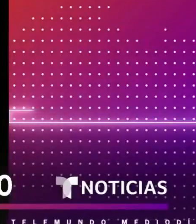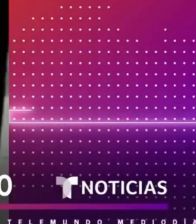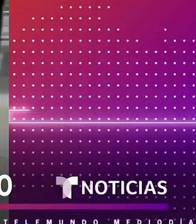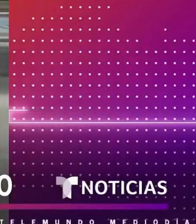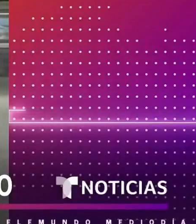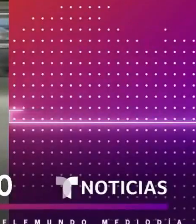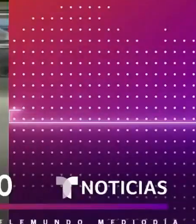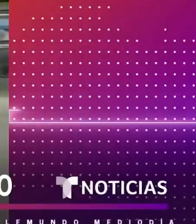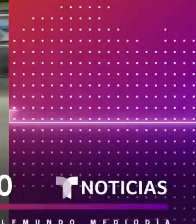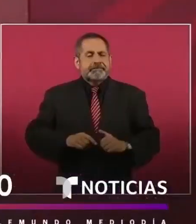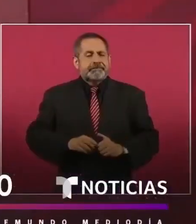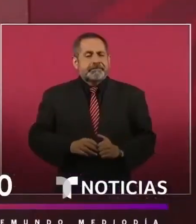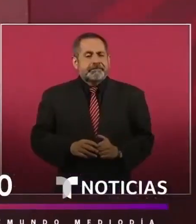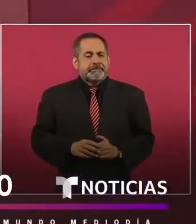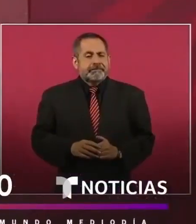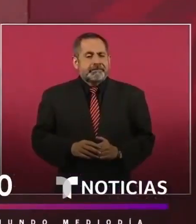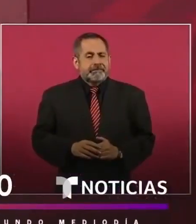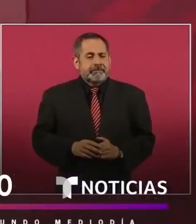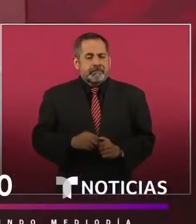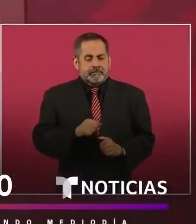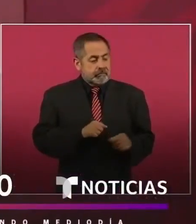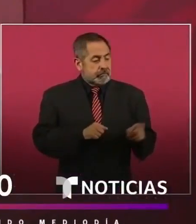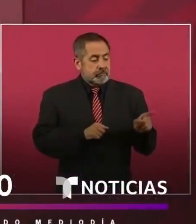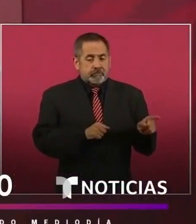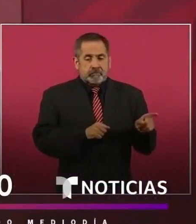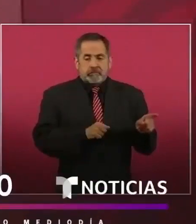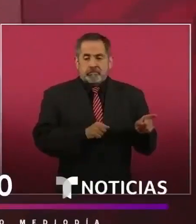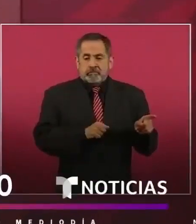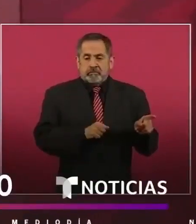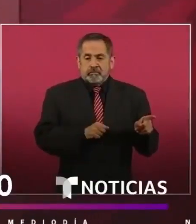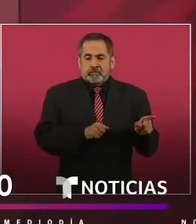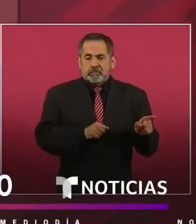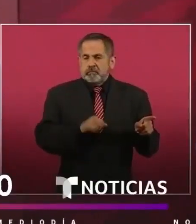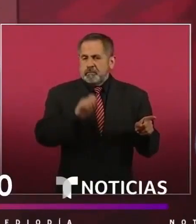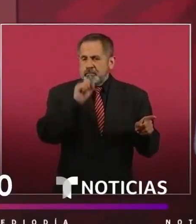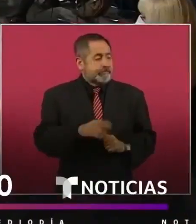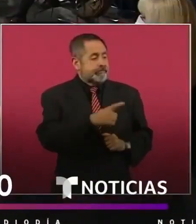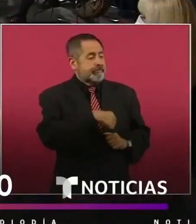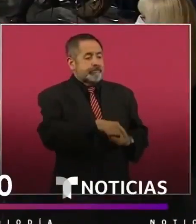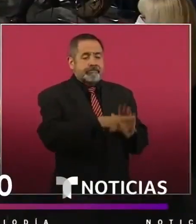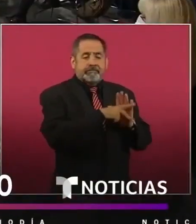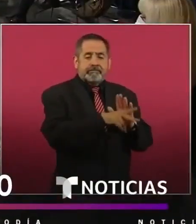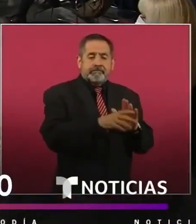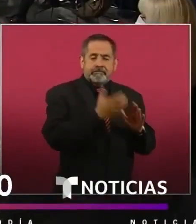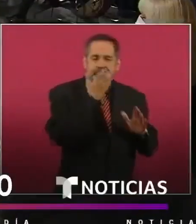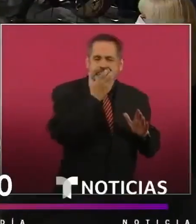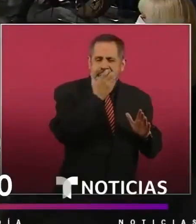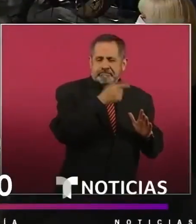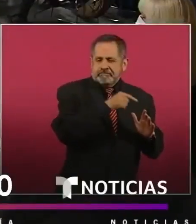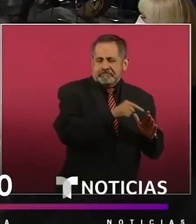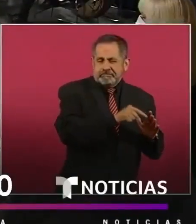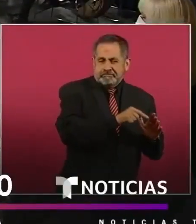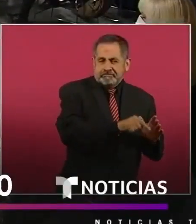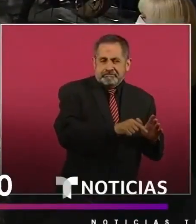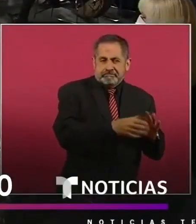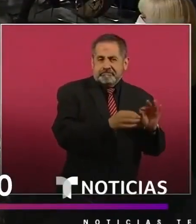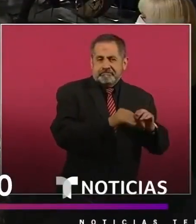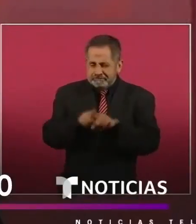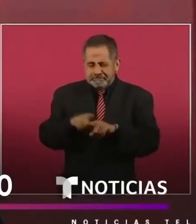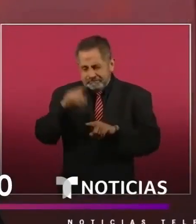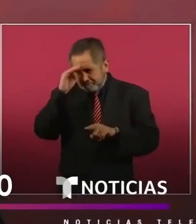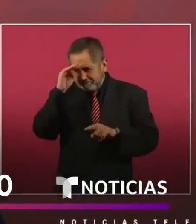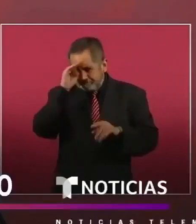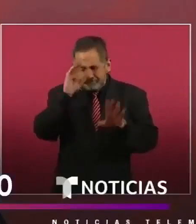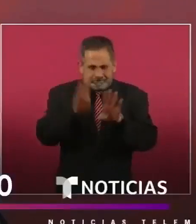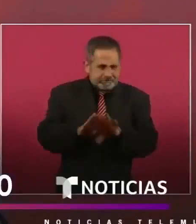nunca antes visto. Pero cuando le preguntaron al presidente sobre lo ocurrido, aseguró que seguirá enfrentando a los delincuentes